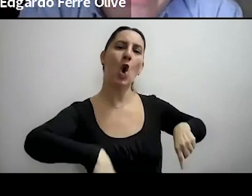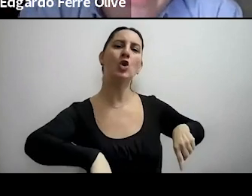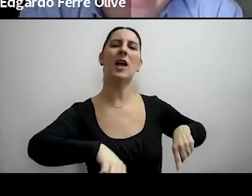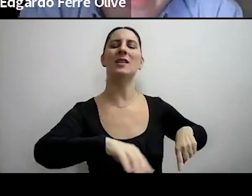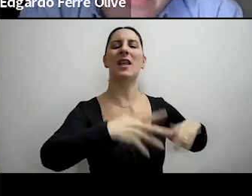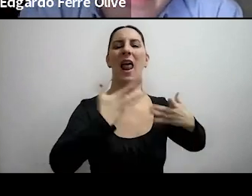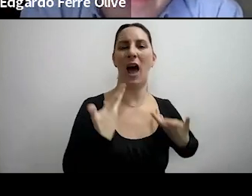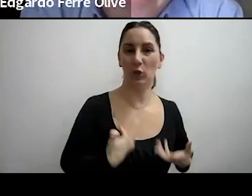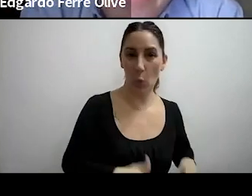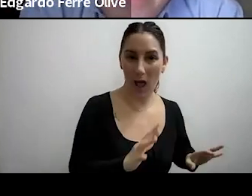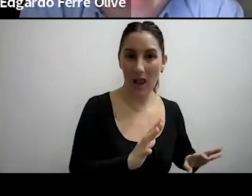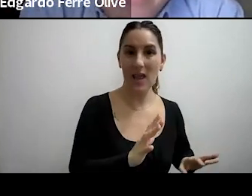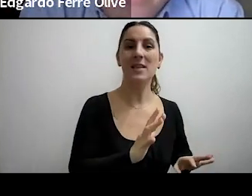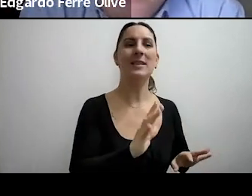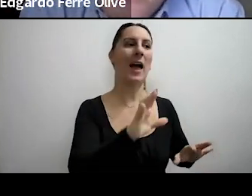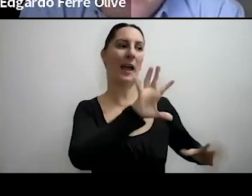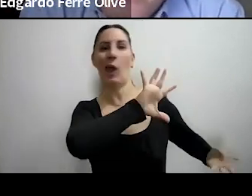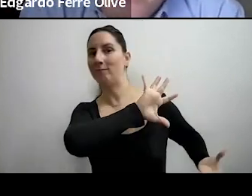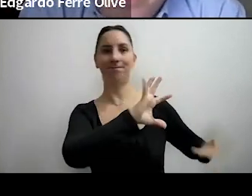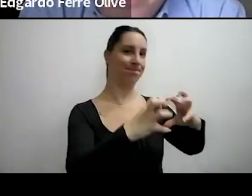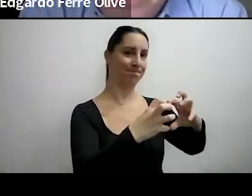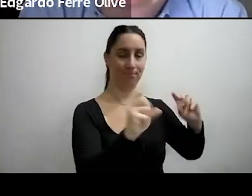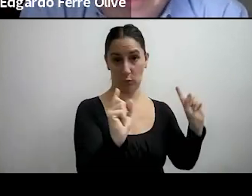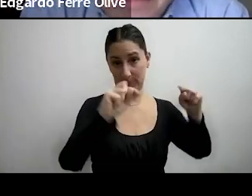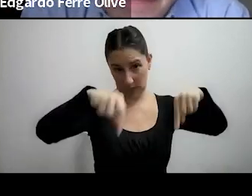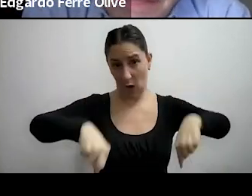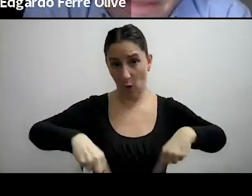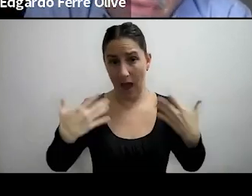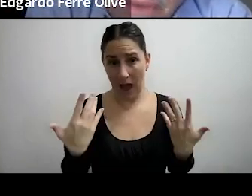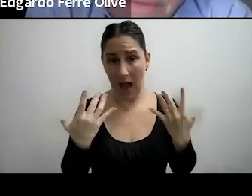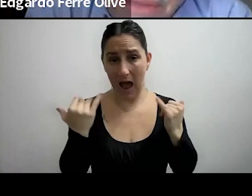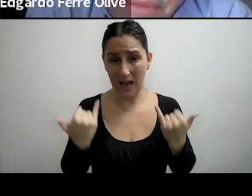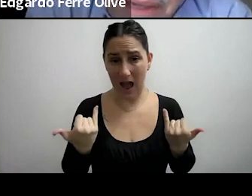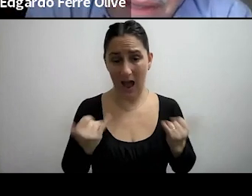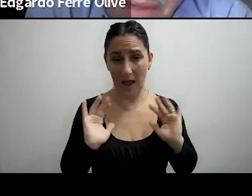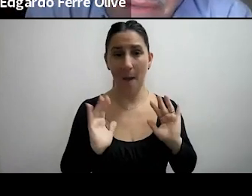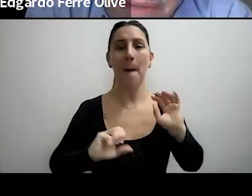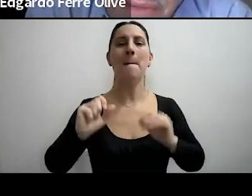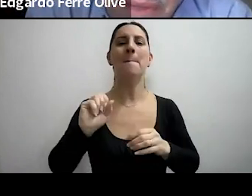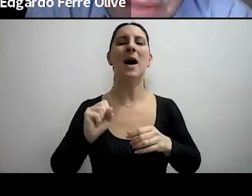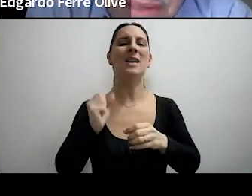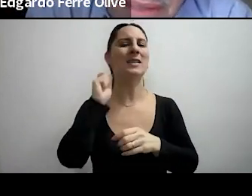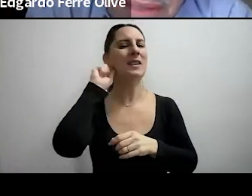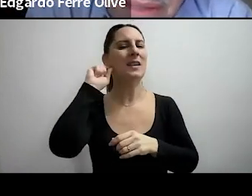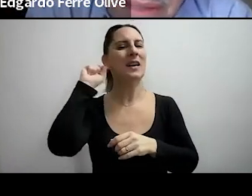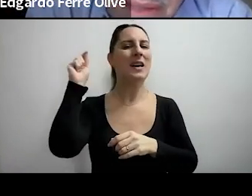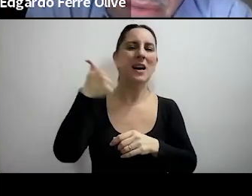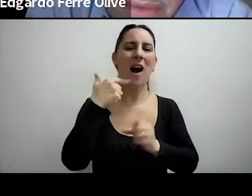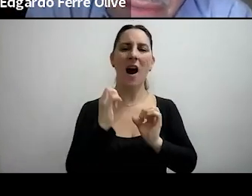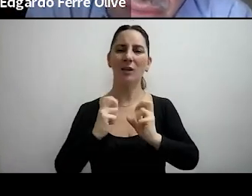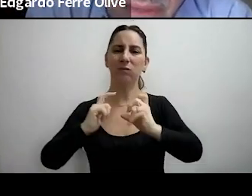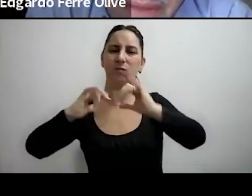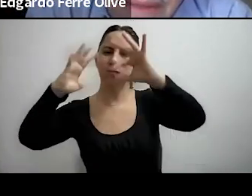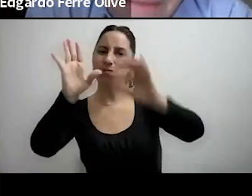que no se vean afectados, que es lo que está sucediendo ahora, ¿no? Más que nada con los gases de efecto invernadero, el efecto es que se está afectando